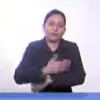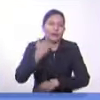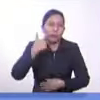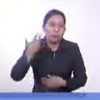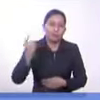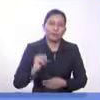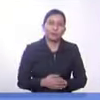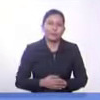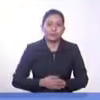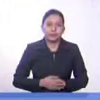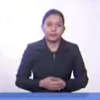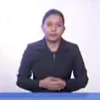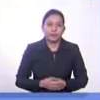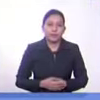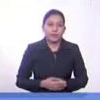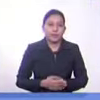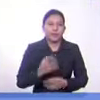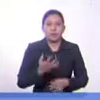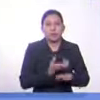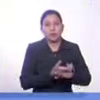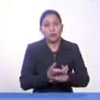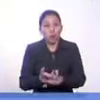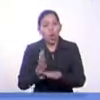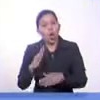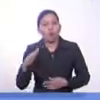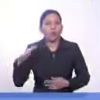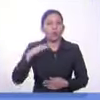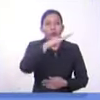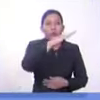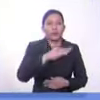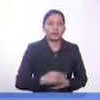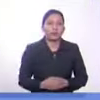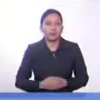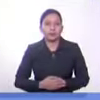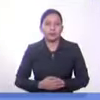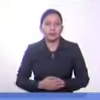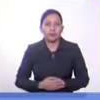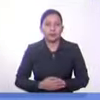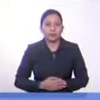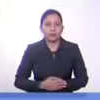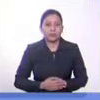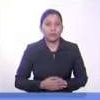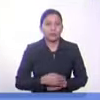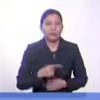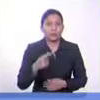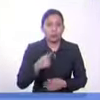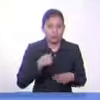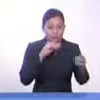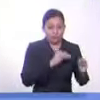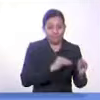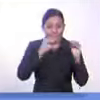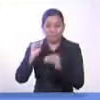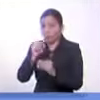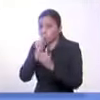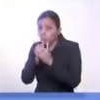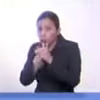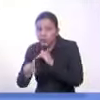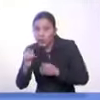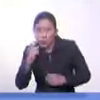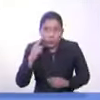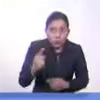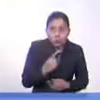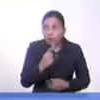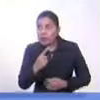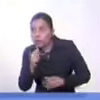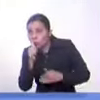bien en transporte terrestre o por avión. Al ser migrante irregular se tienen que buscar vías alternas que ponen en